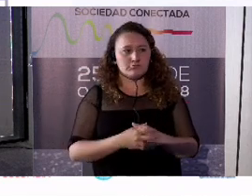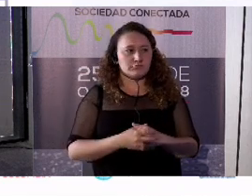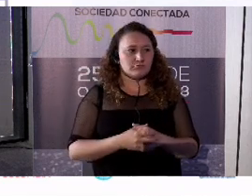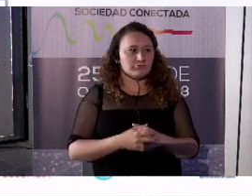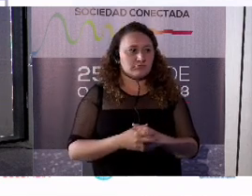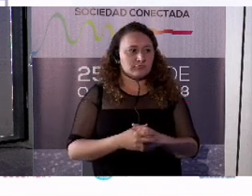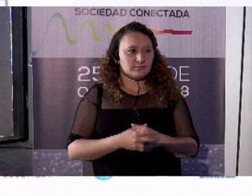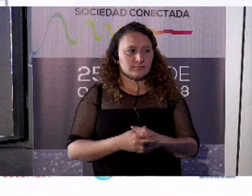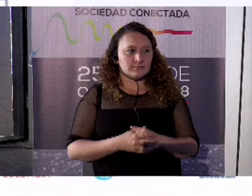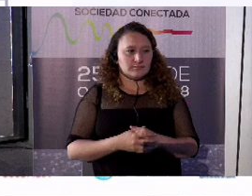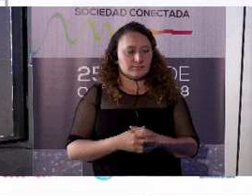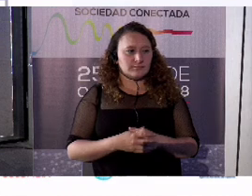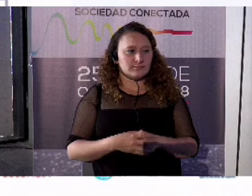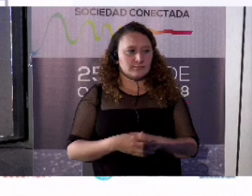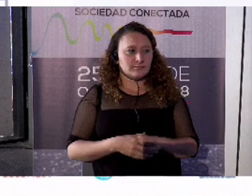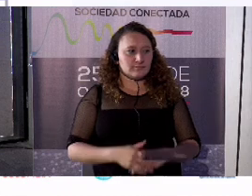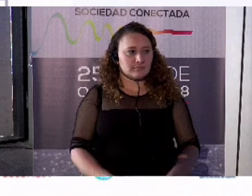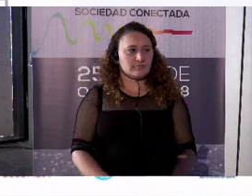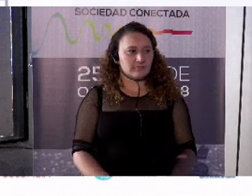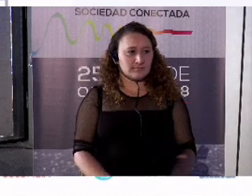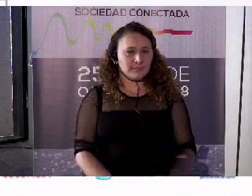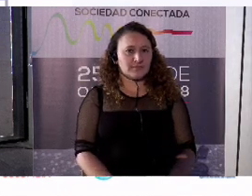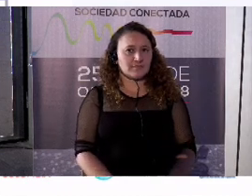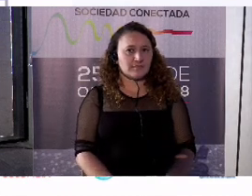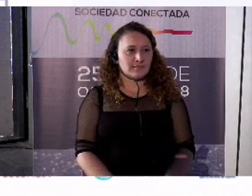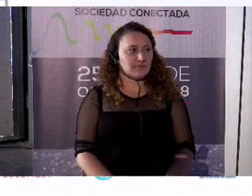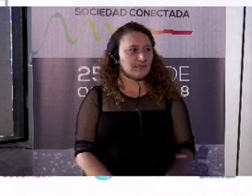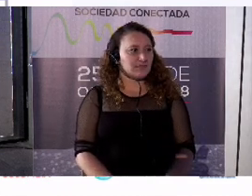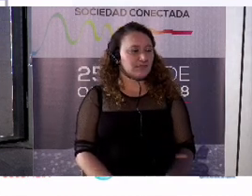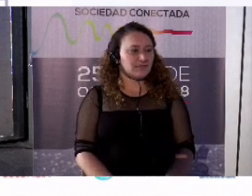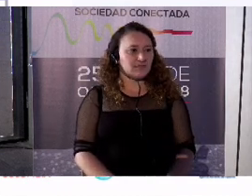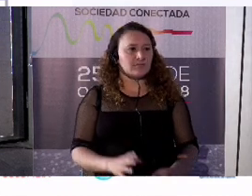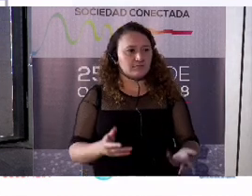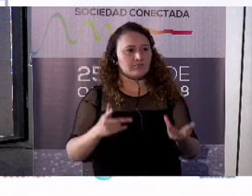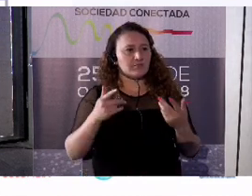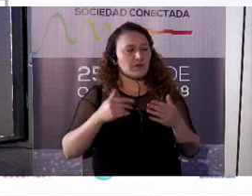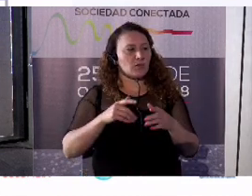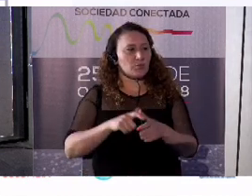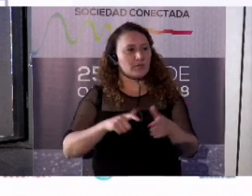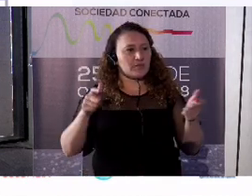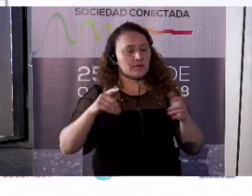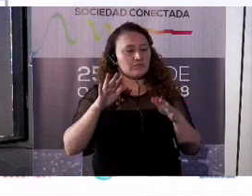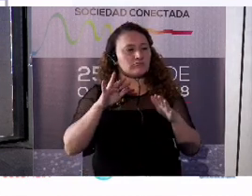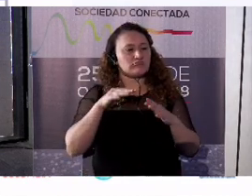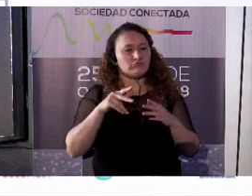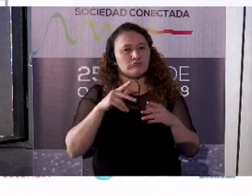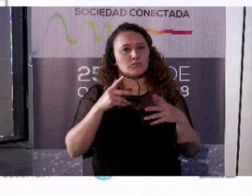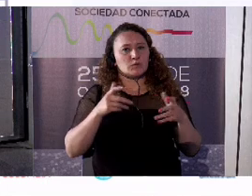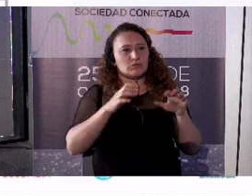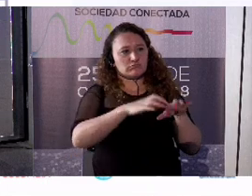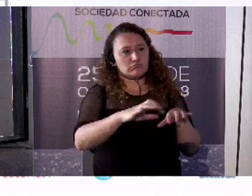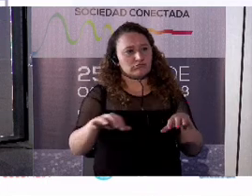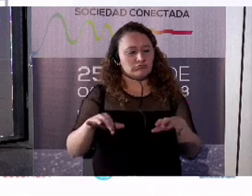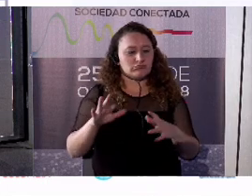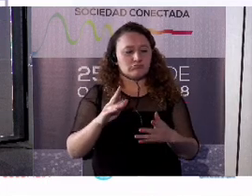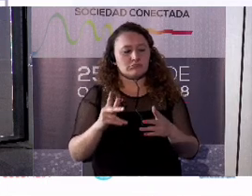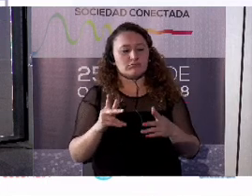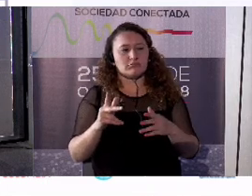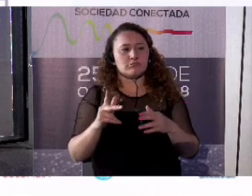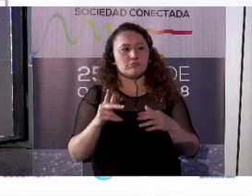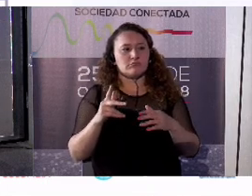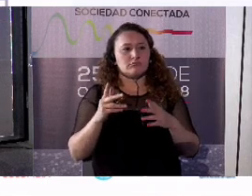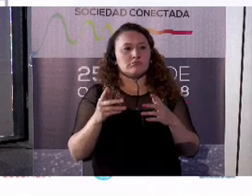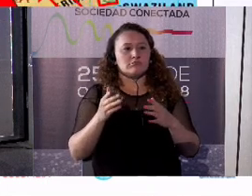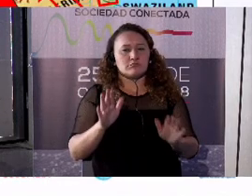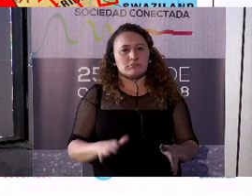áreas y hay much y aumentar la cantidad de estaciones de base es otra manera de mejorar la capacidad de la